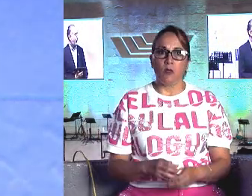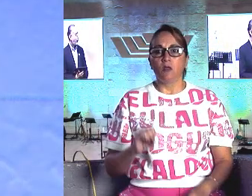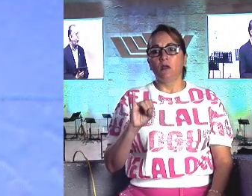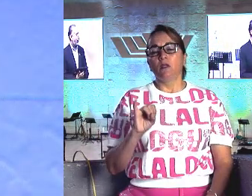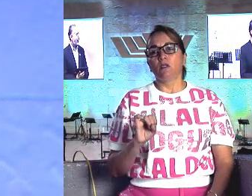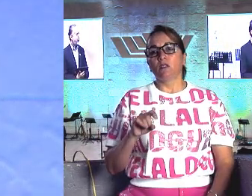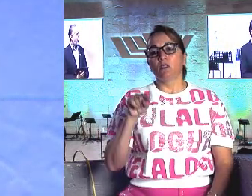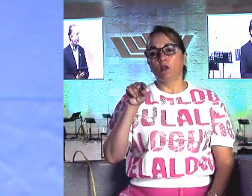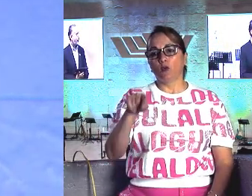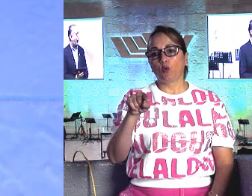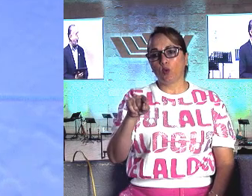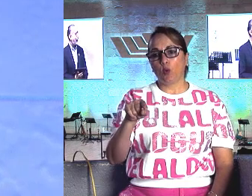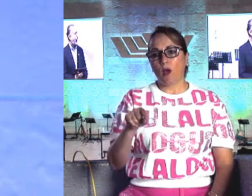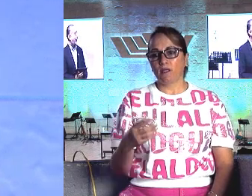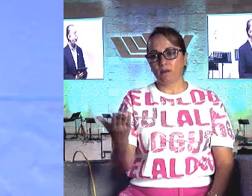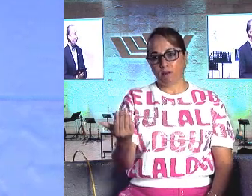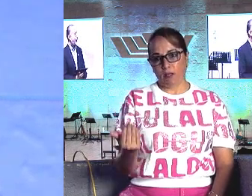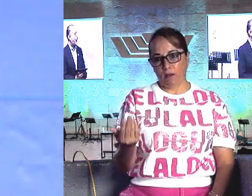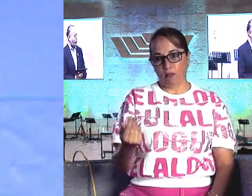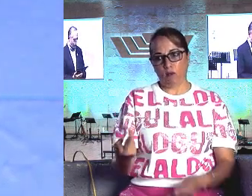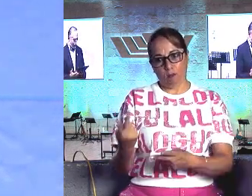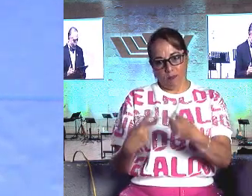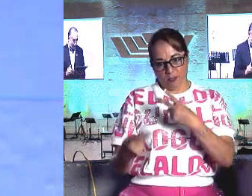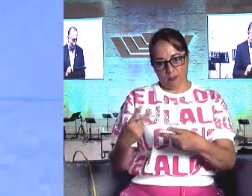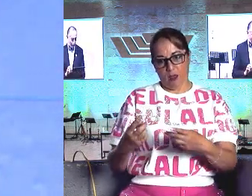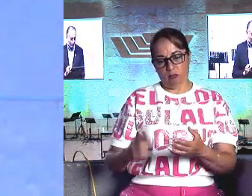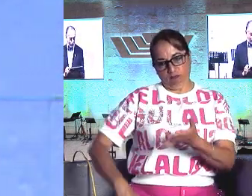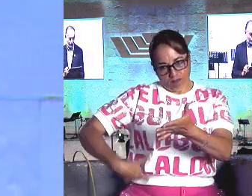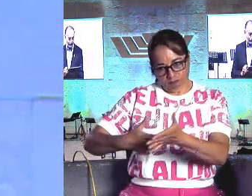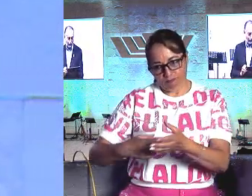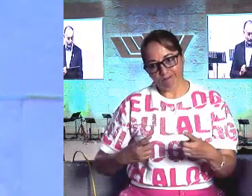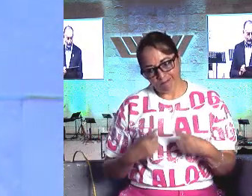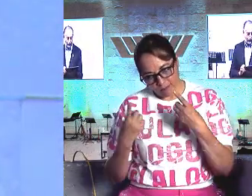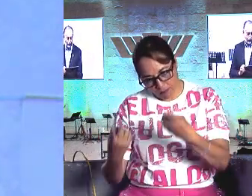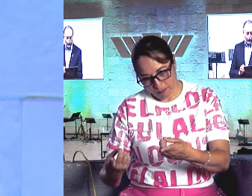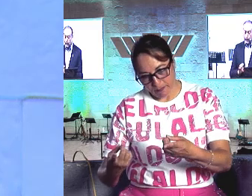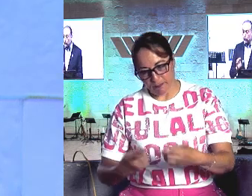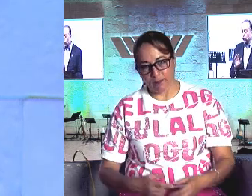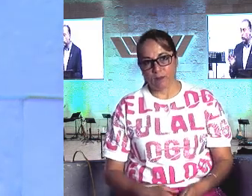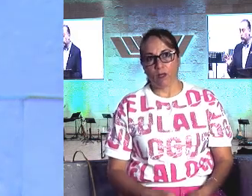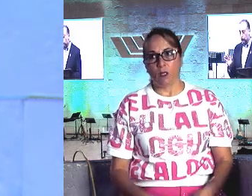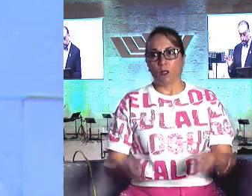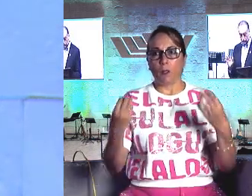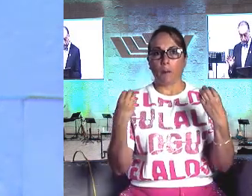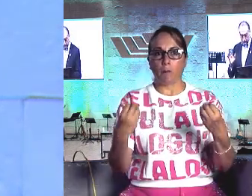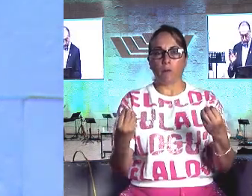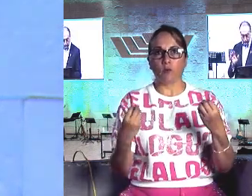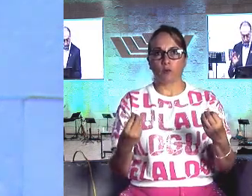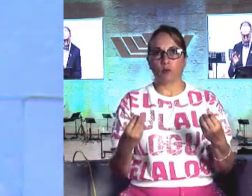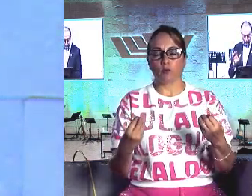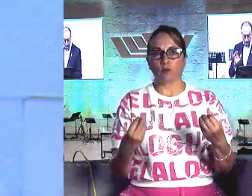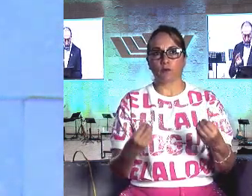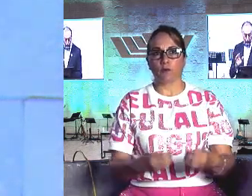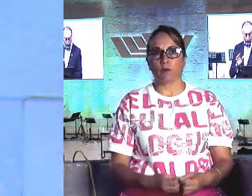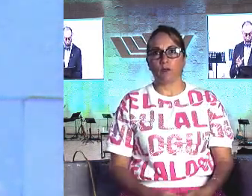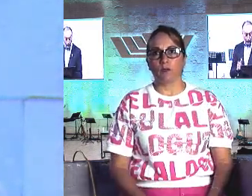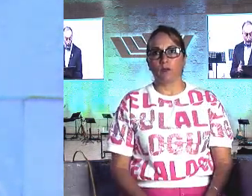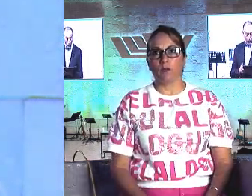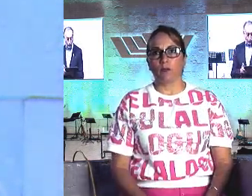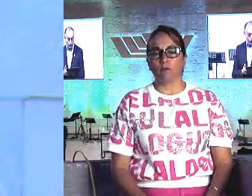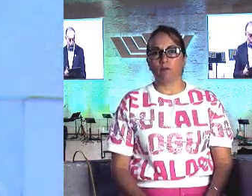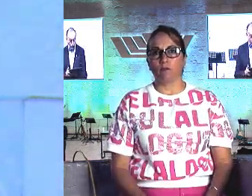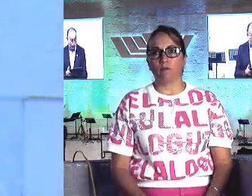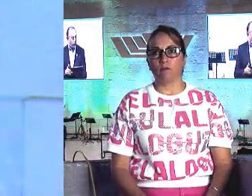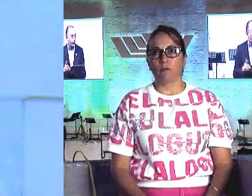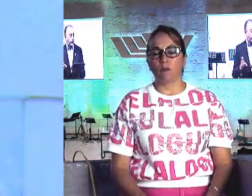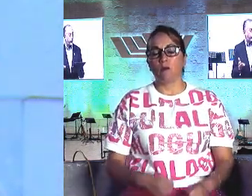prestado, paga, no vayas a caer en la categoría de los malvados. Y muchos se entregan a sí mismos como